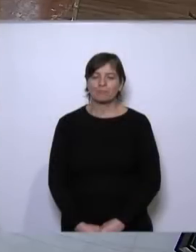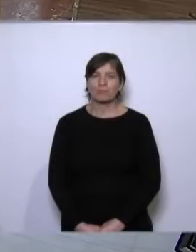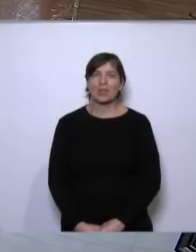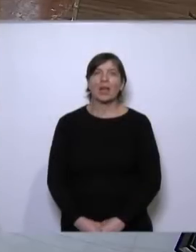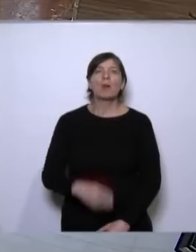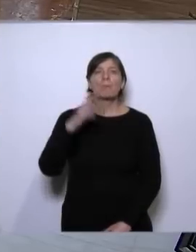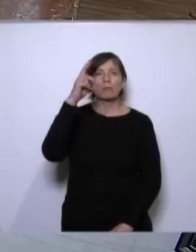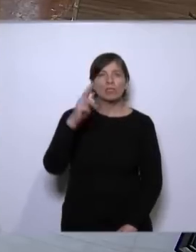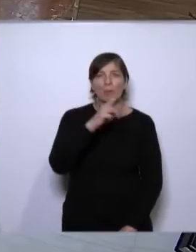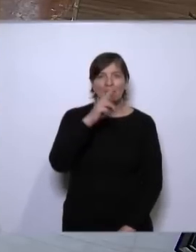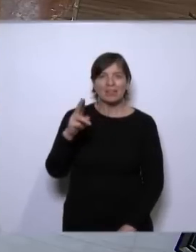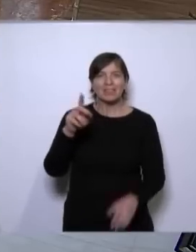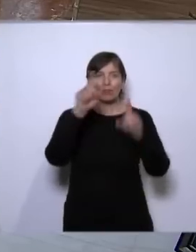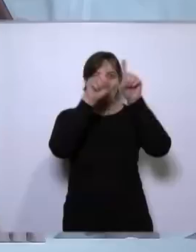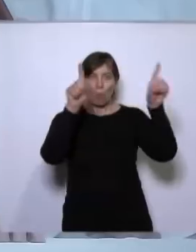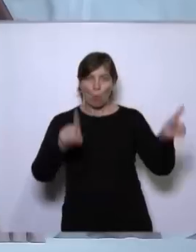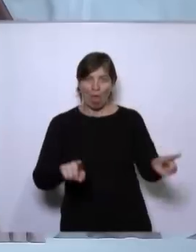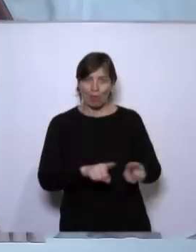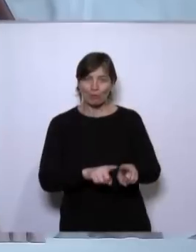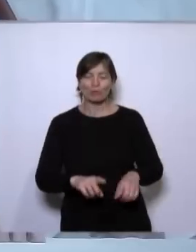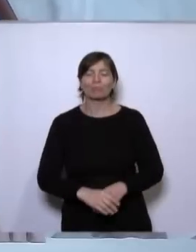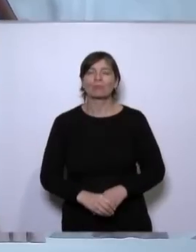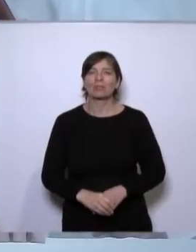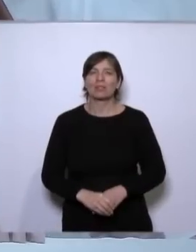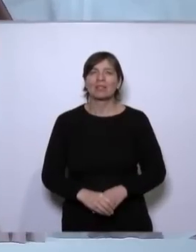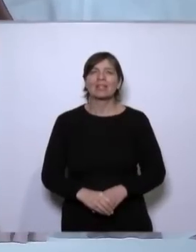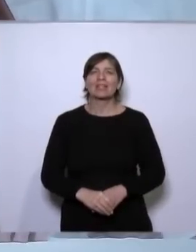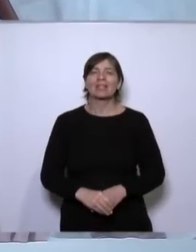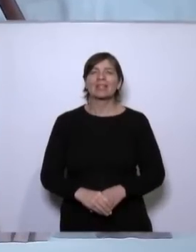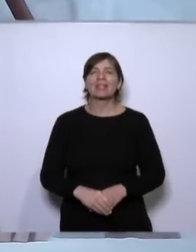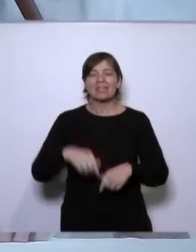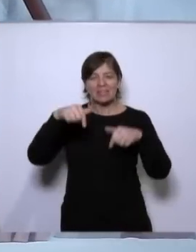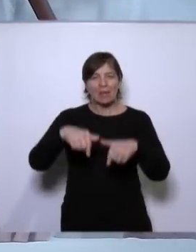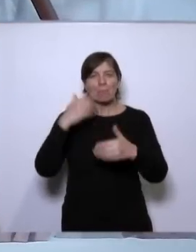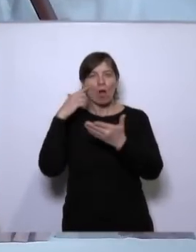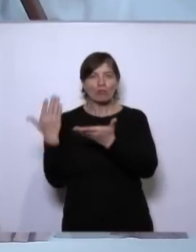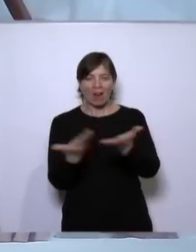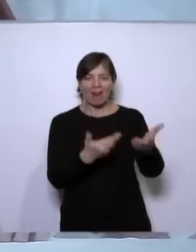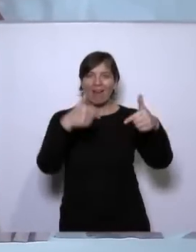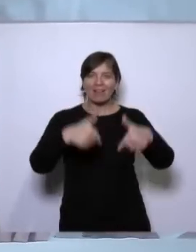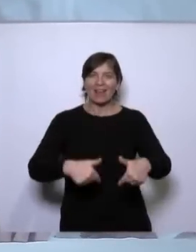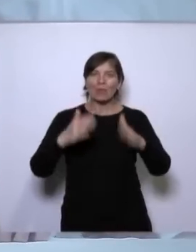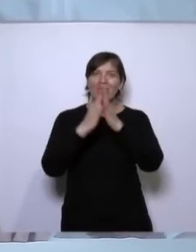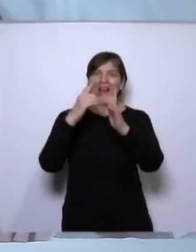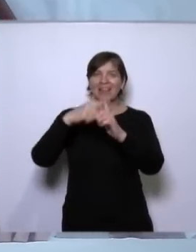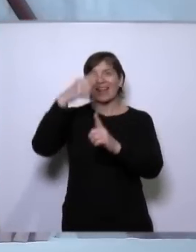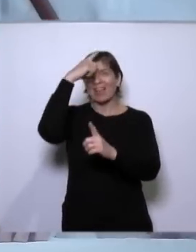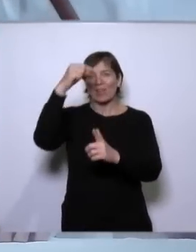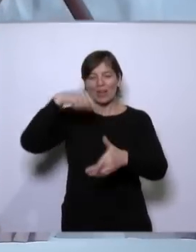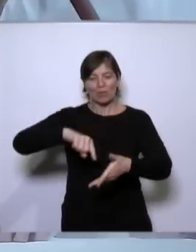Procedemos a bendecir estos cuadros que serán venerados en nuestra Iglesia Catedral de Buenos Aires.